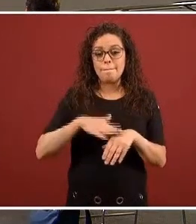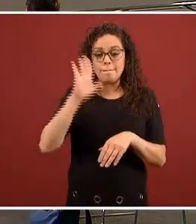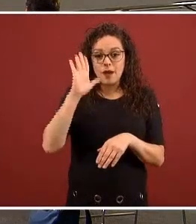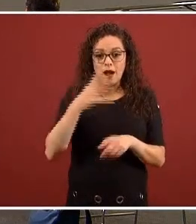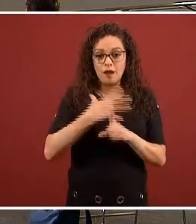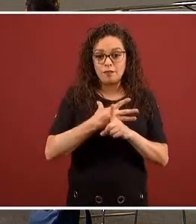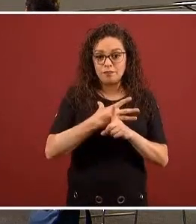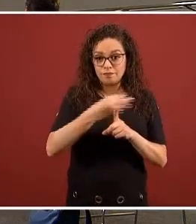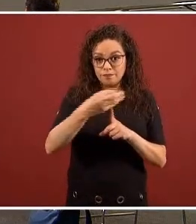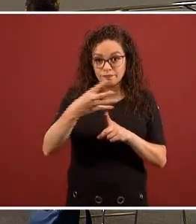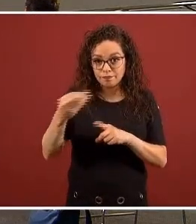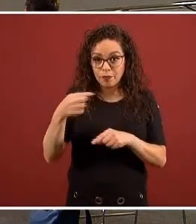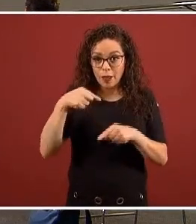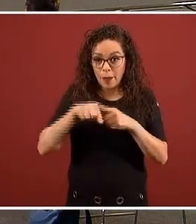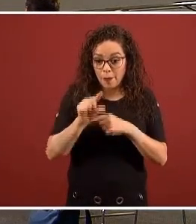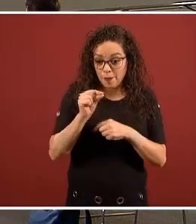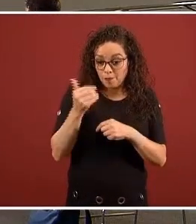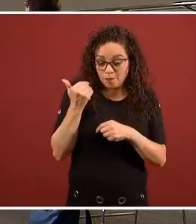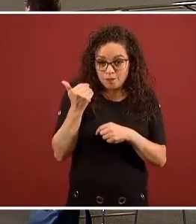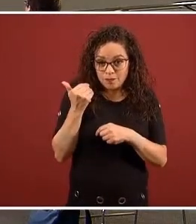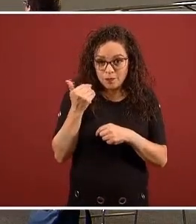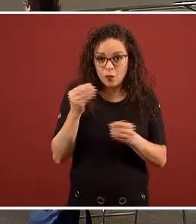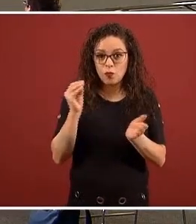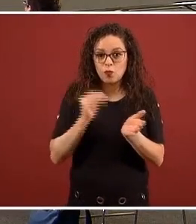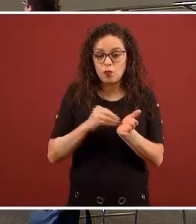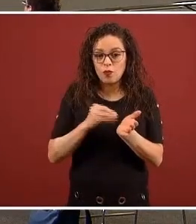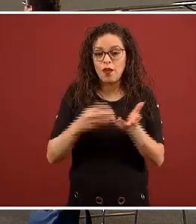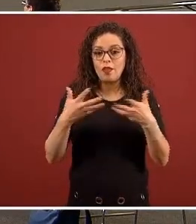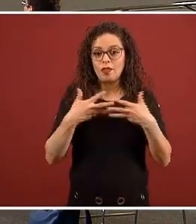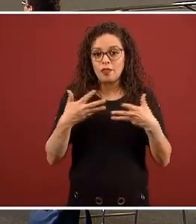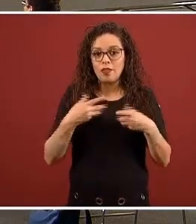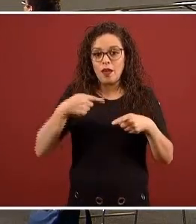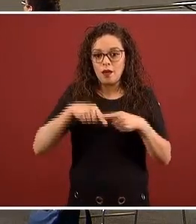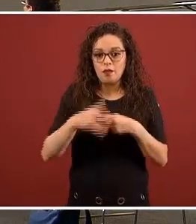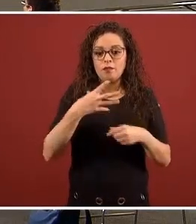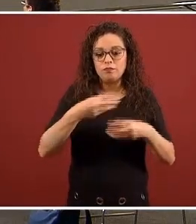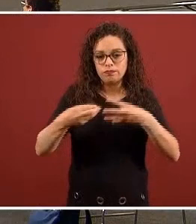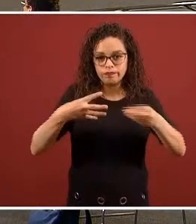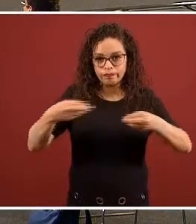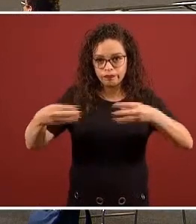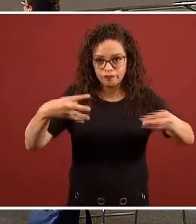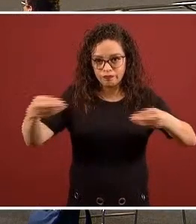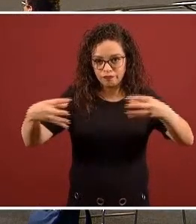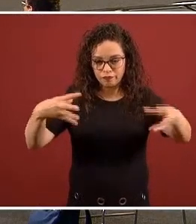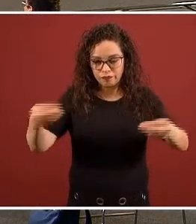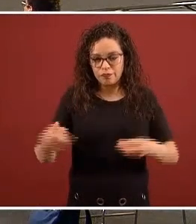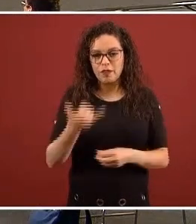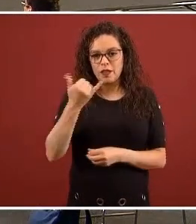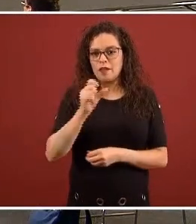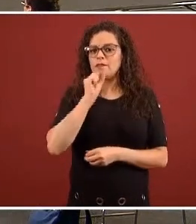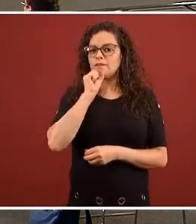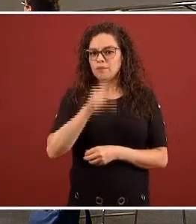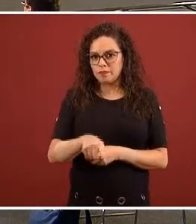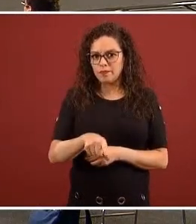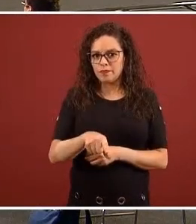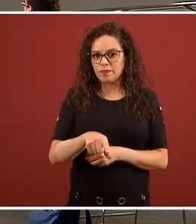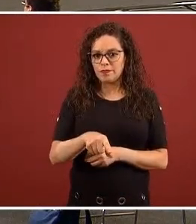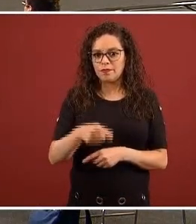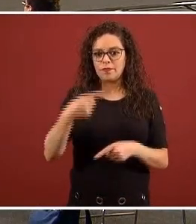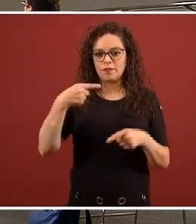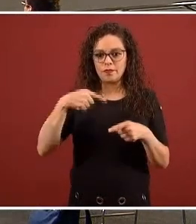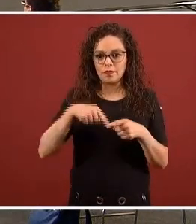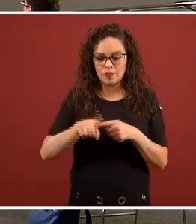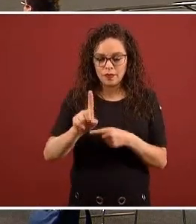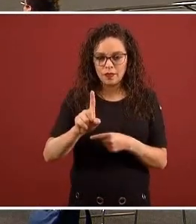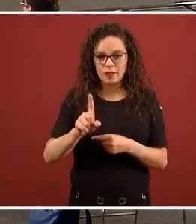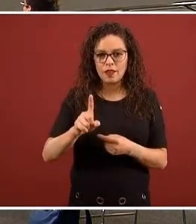es decir, donde se encuentran activo la dispersión, la transmisión y en su momento, lógicamente, también los brotes que